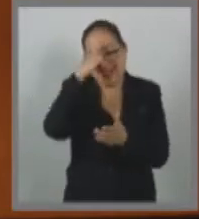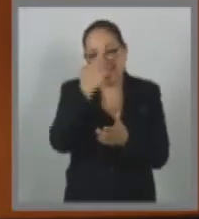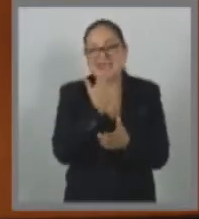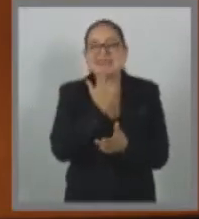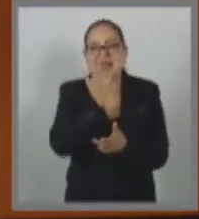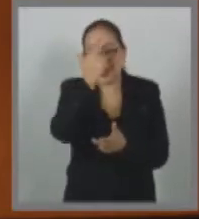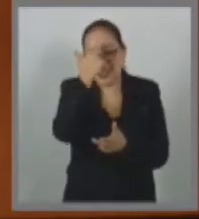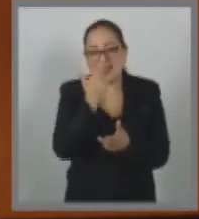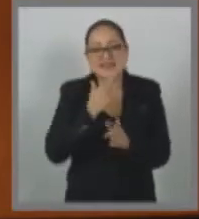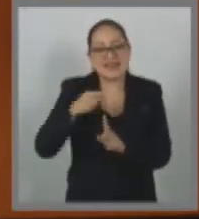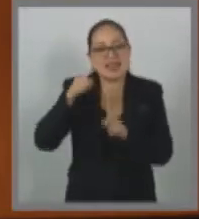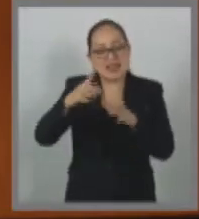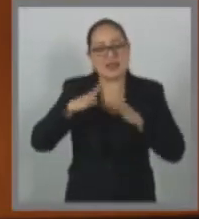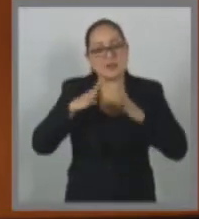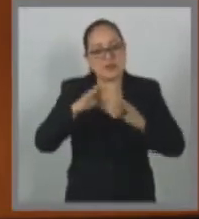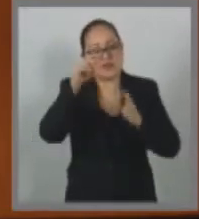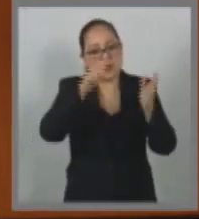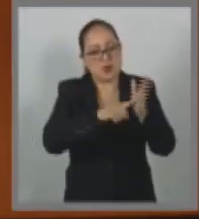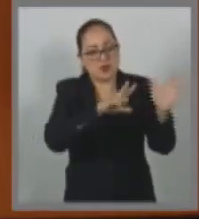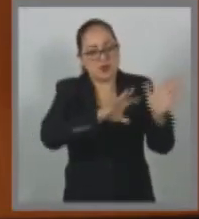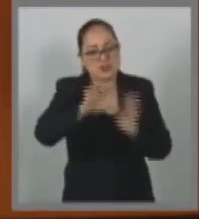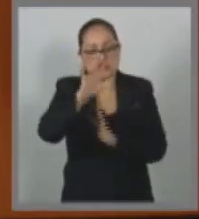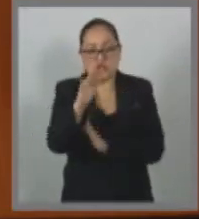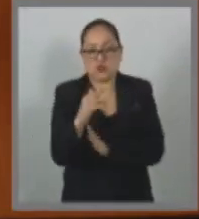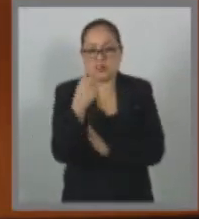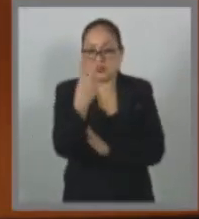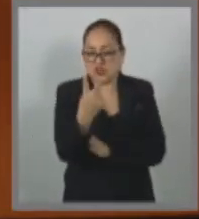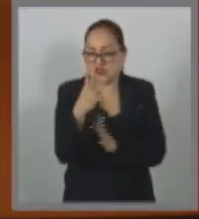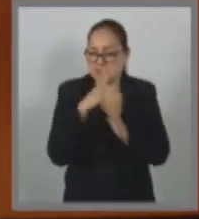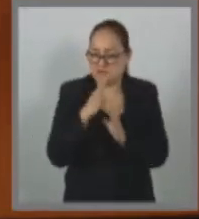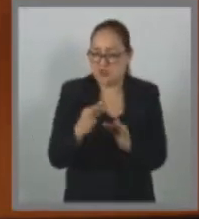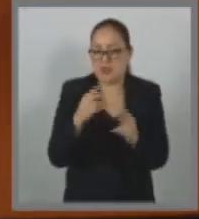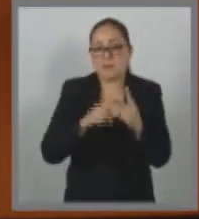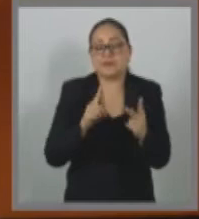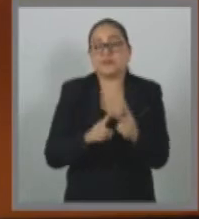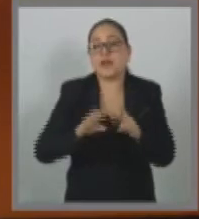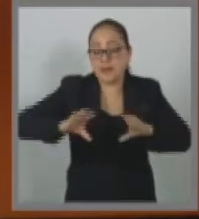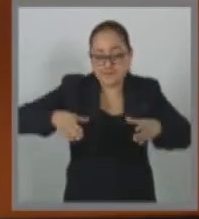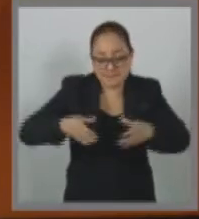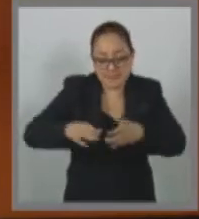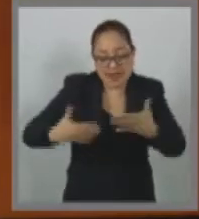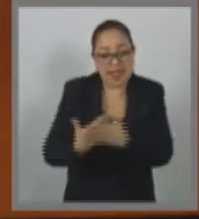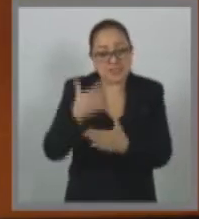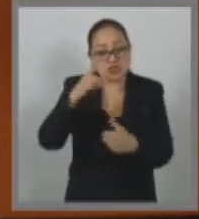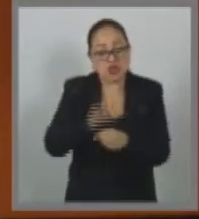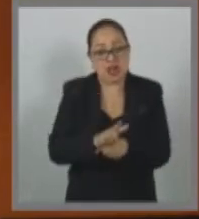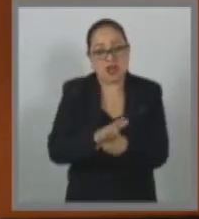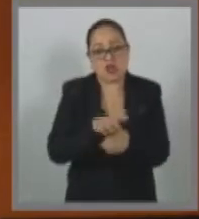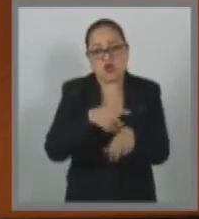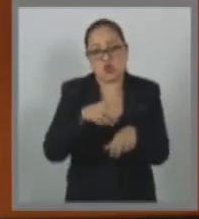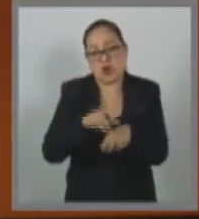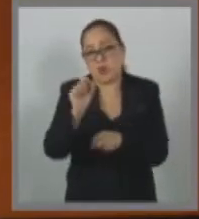se edificó en 1952, o el primer centro médico nacional siglo XXI, inaugurado